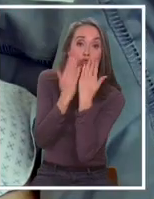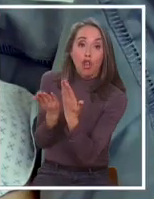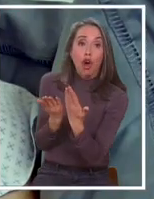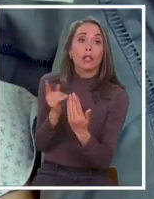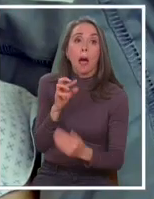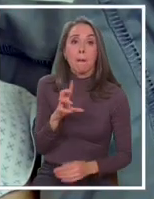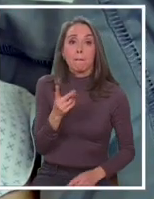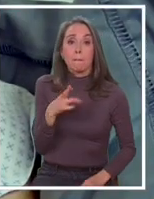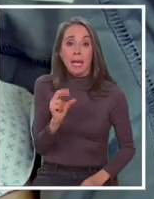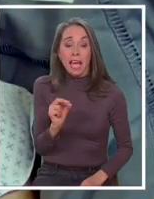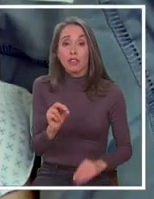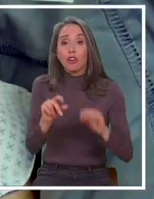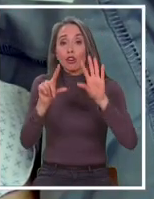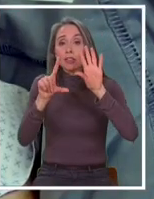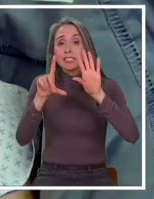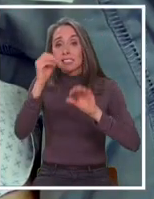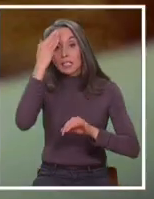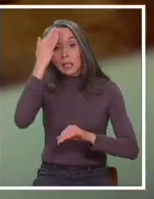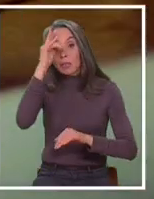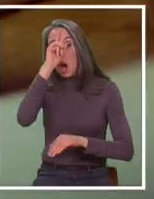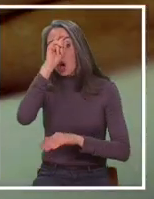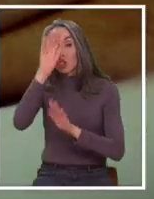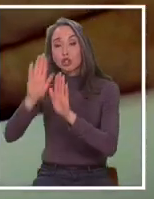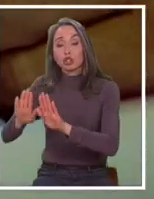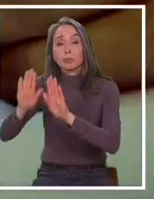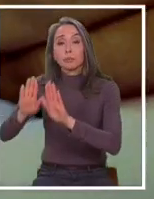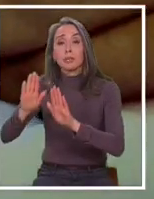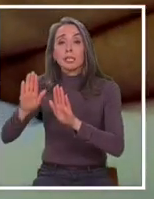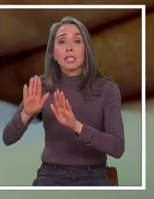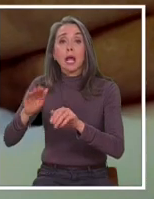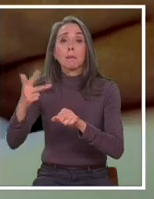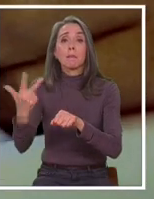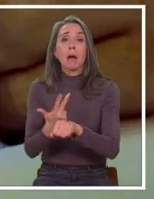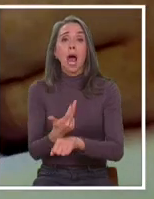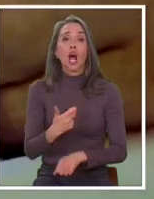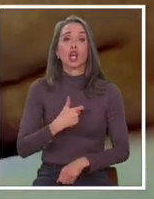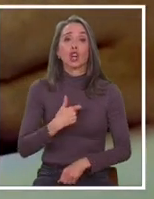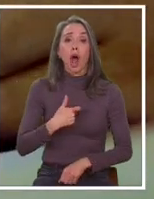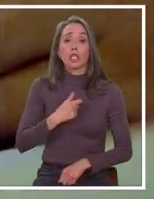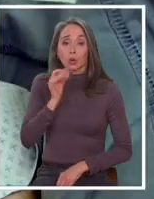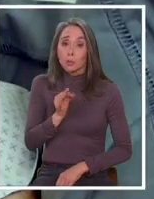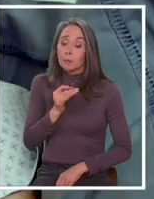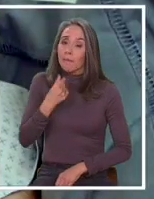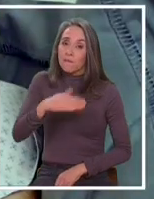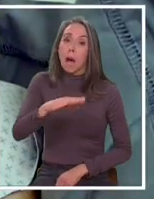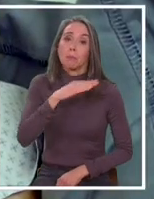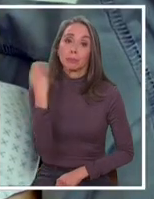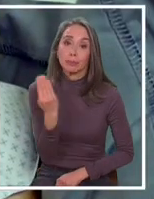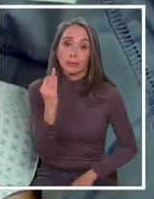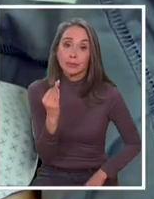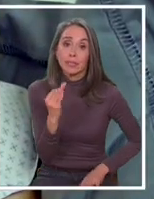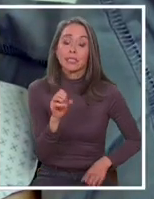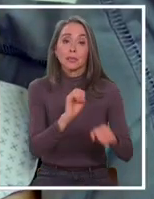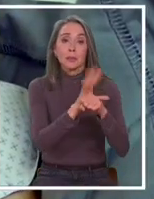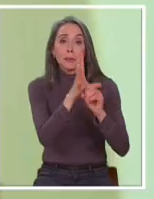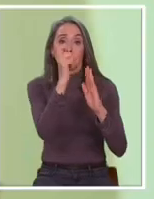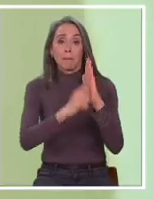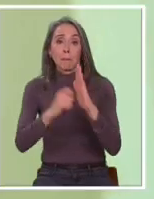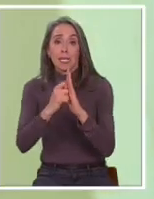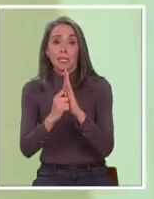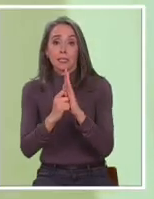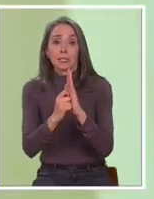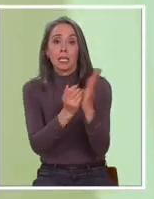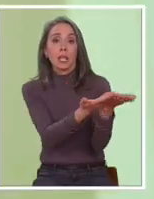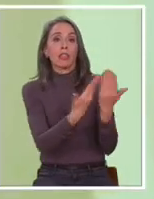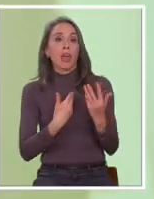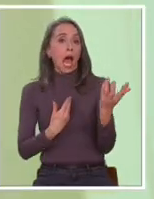Pedro Guerrero estuvo 70 días hospitalizado por una falla cardíaca terminal. En medio de la pandemia recibió un